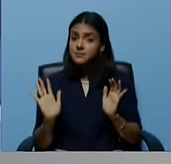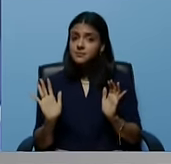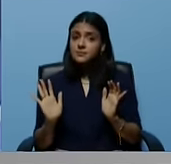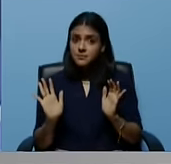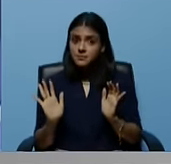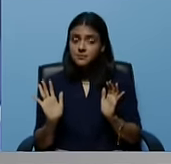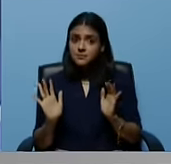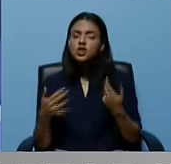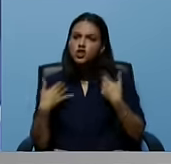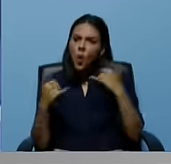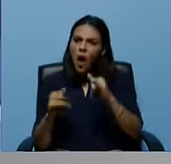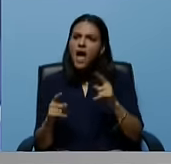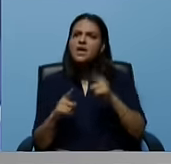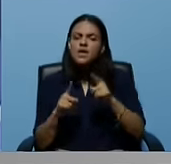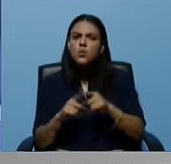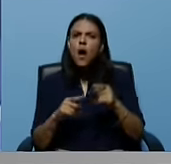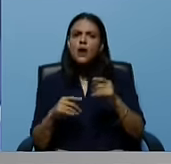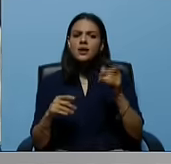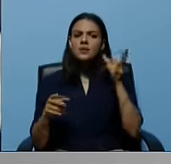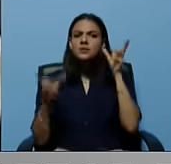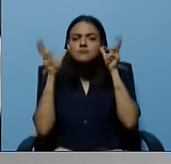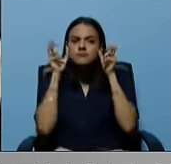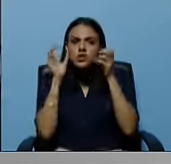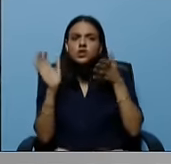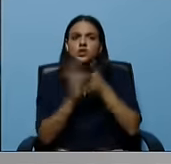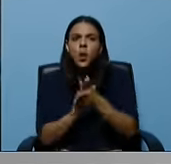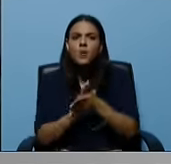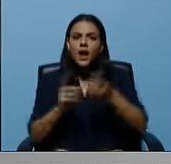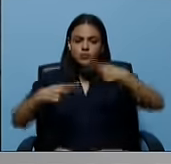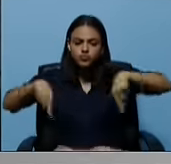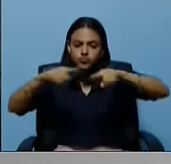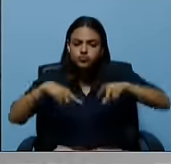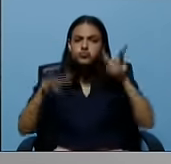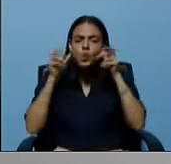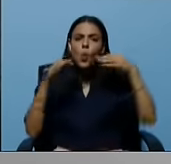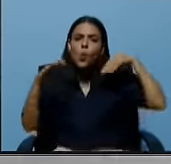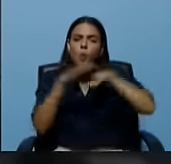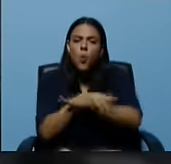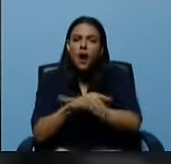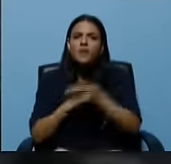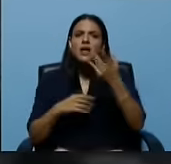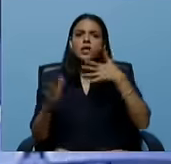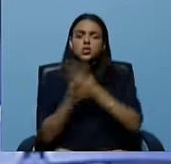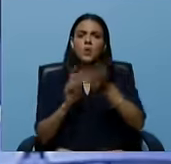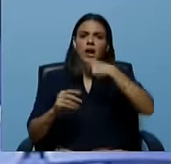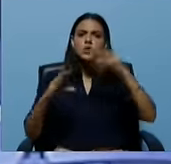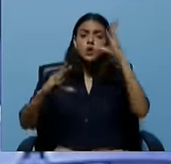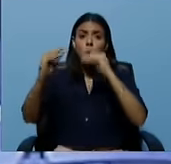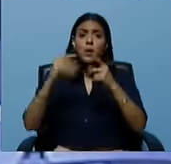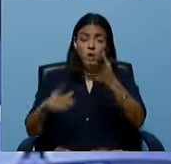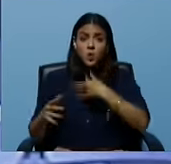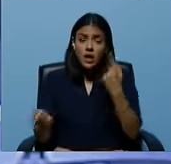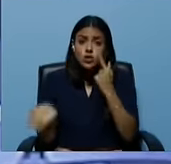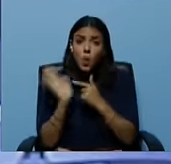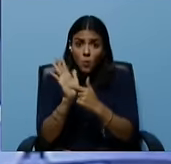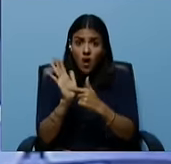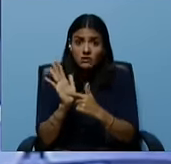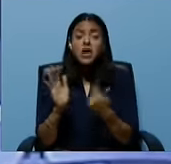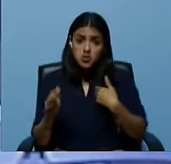Tengo grabaciones de las conversaciones que sostuve personalmente con el señor González Urrutia. ¿Usted quiere que yo las muestre?